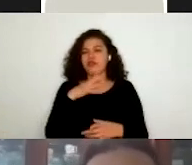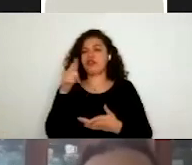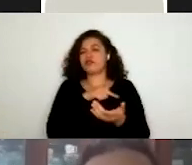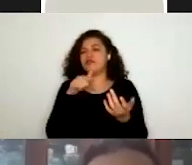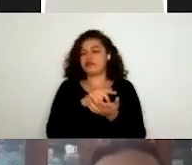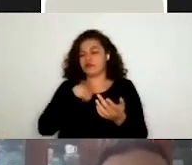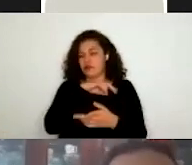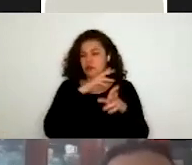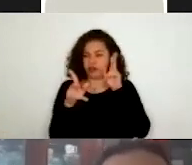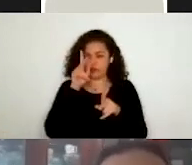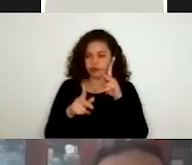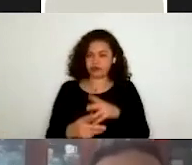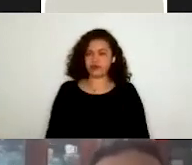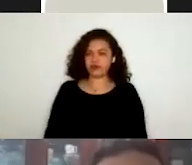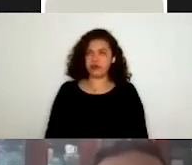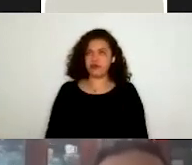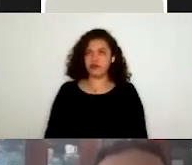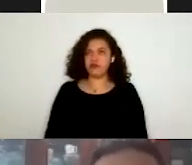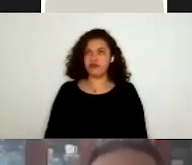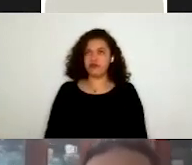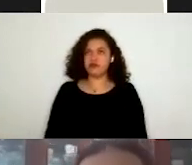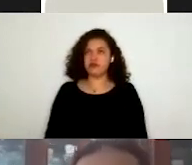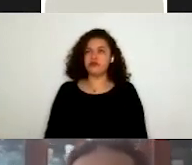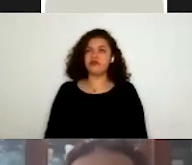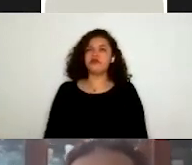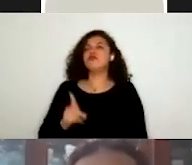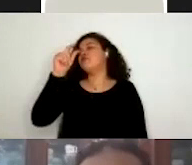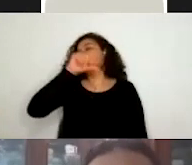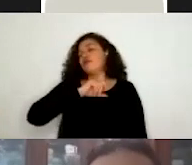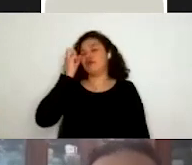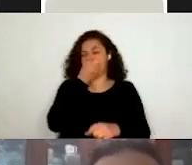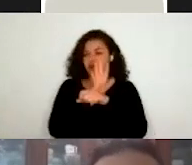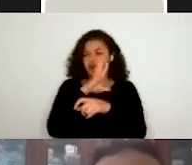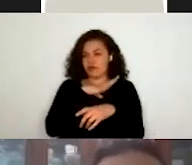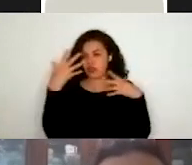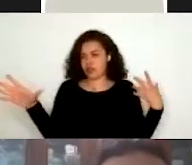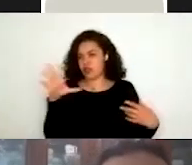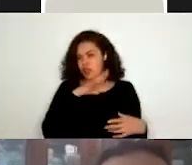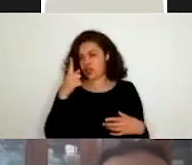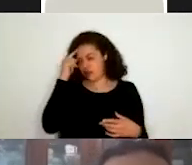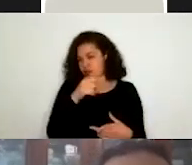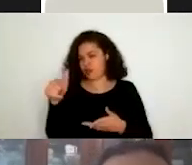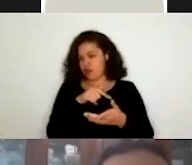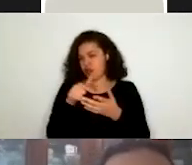hablando. Pero aquí la Secretaría pues nos da a grandes rasgos cuáles podrían aplicar en caso de establecimientos.